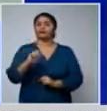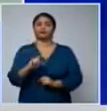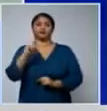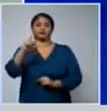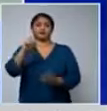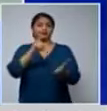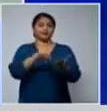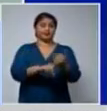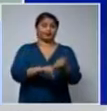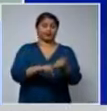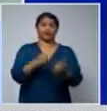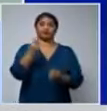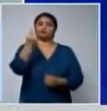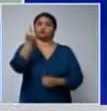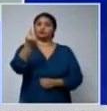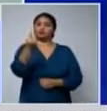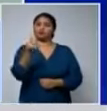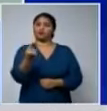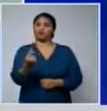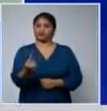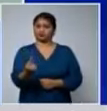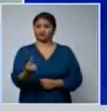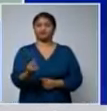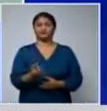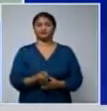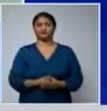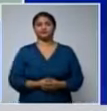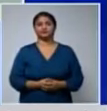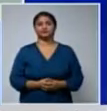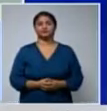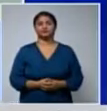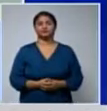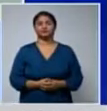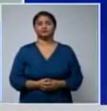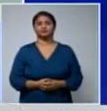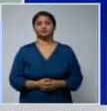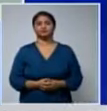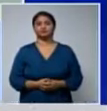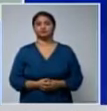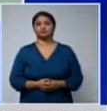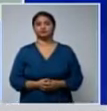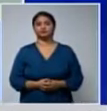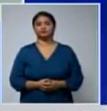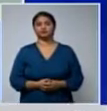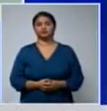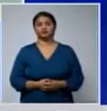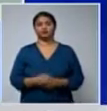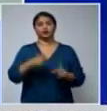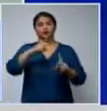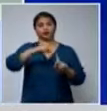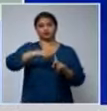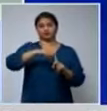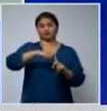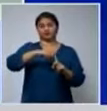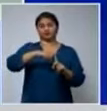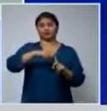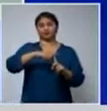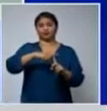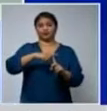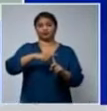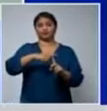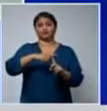caso autóctono. Las Tunas, que es otra que ha mantenido un control sobre la